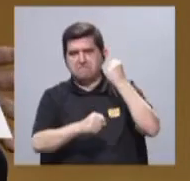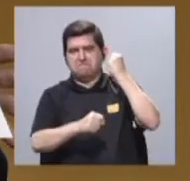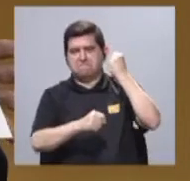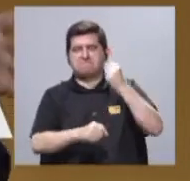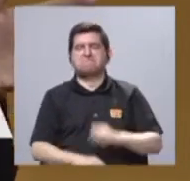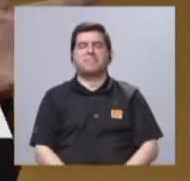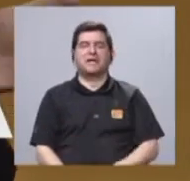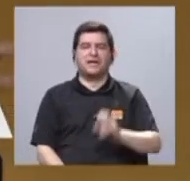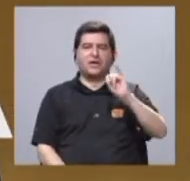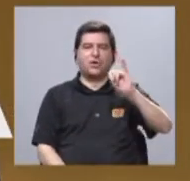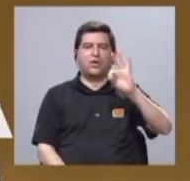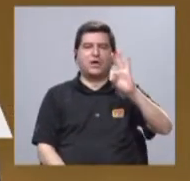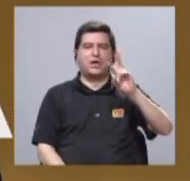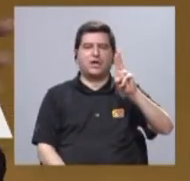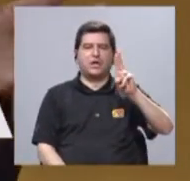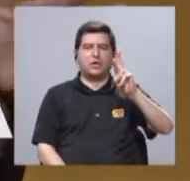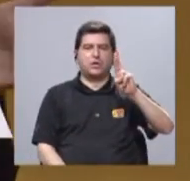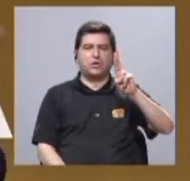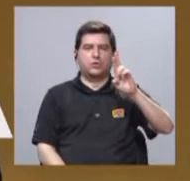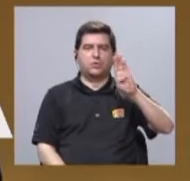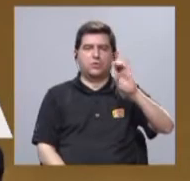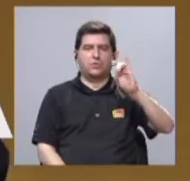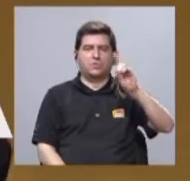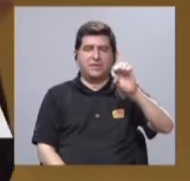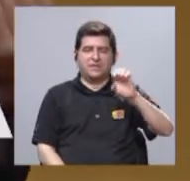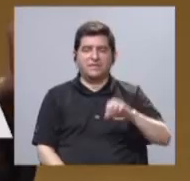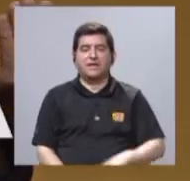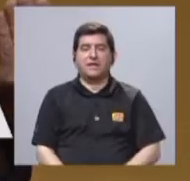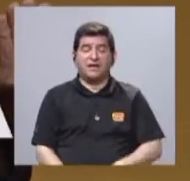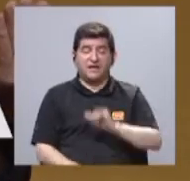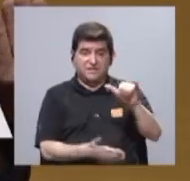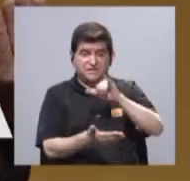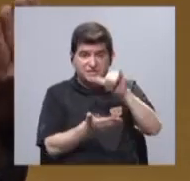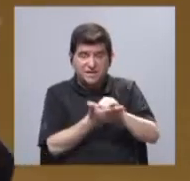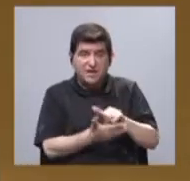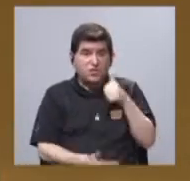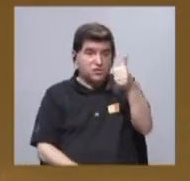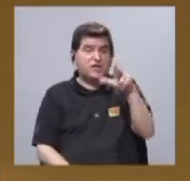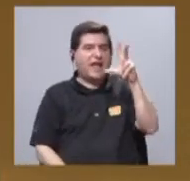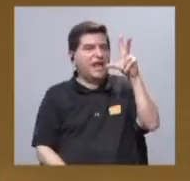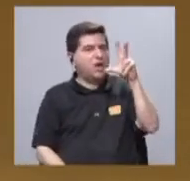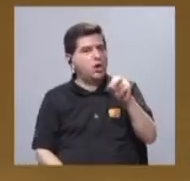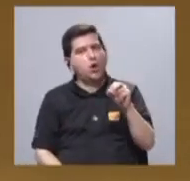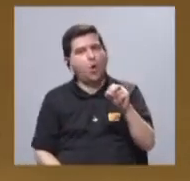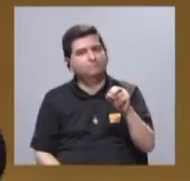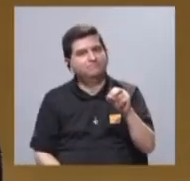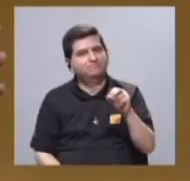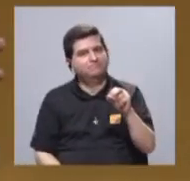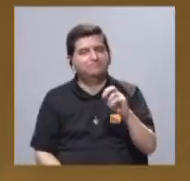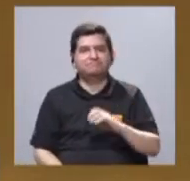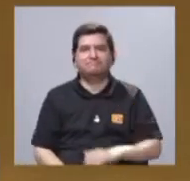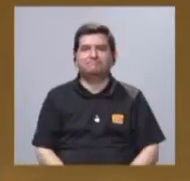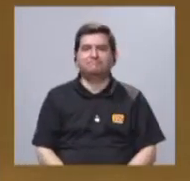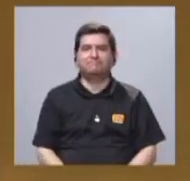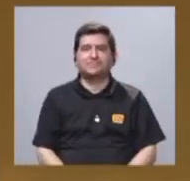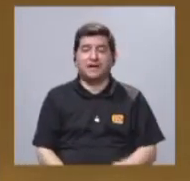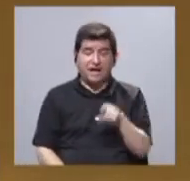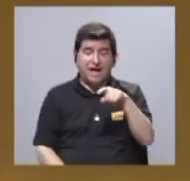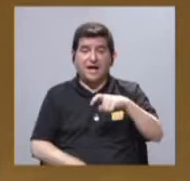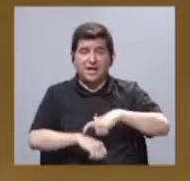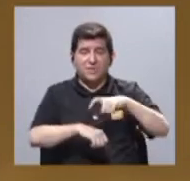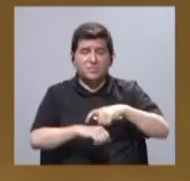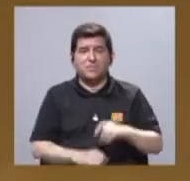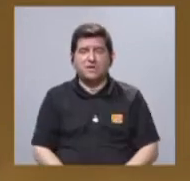estaban a favor del imperio de Iturbide y San José y Alajuela no.